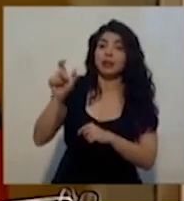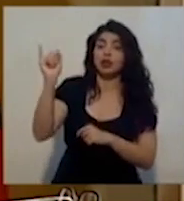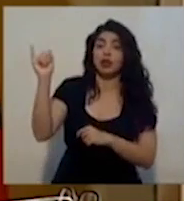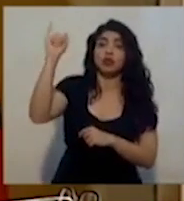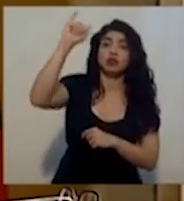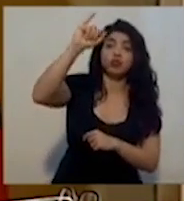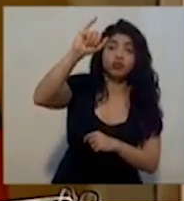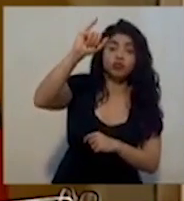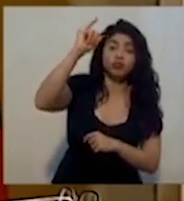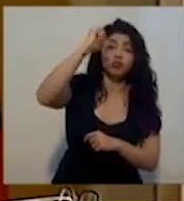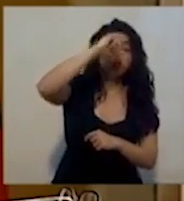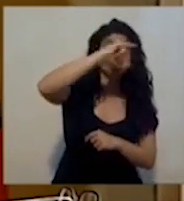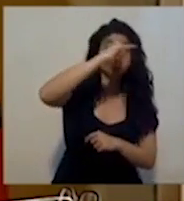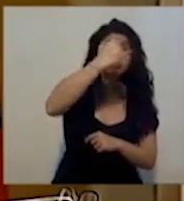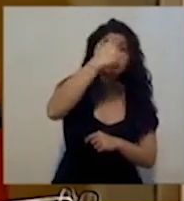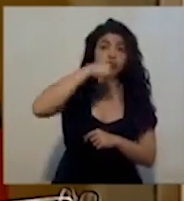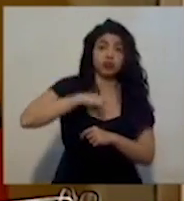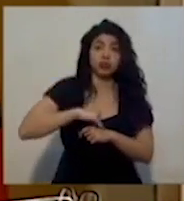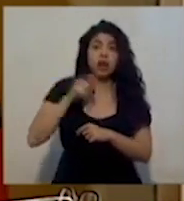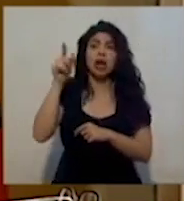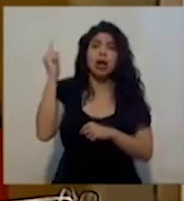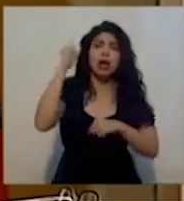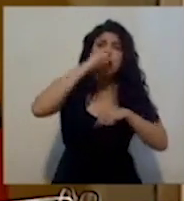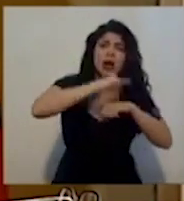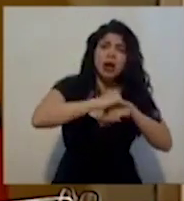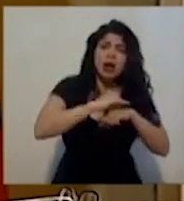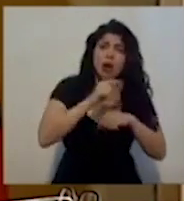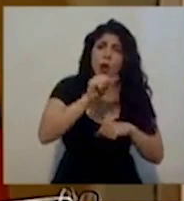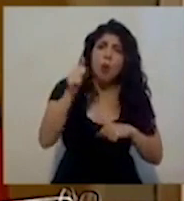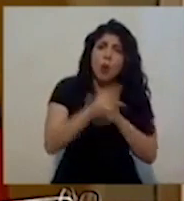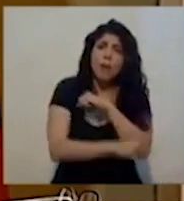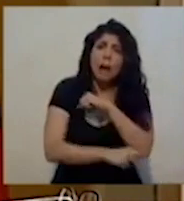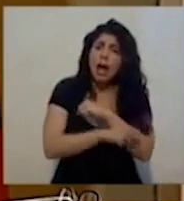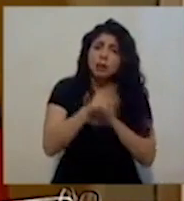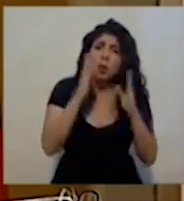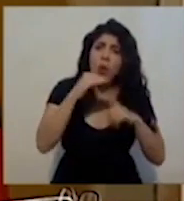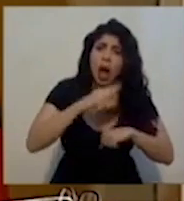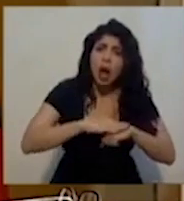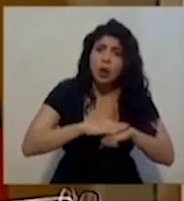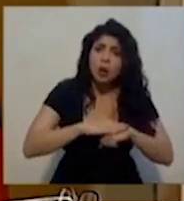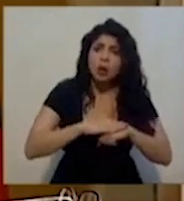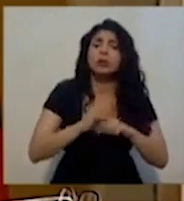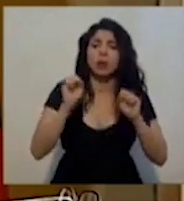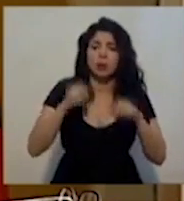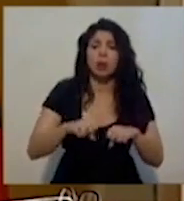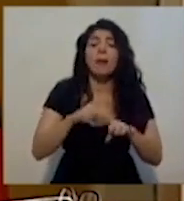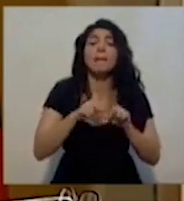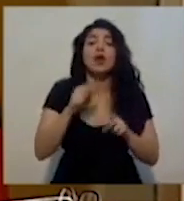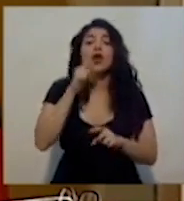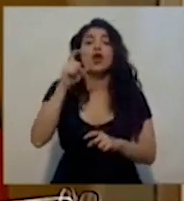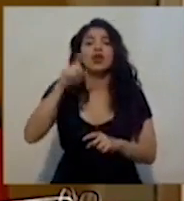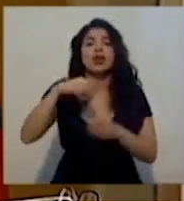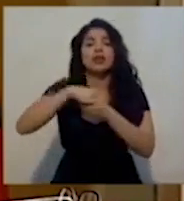transbordo de avión en un aeropuerto de una ciudad no autorizada siempre y cuando no salgan del aeropuerto es decir están